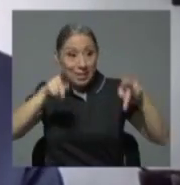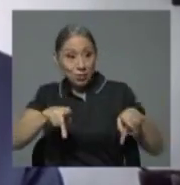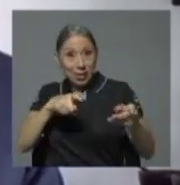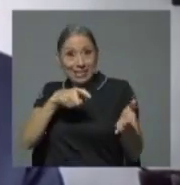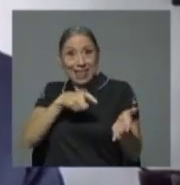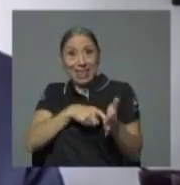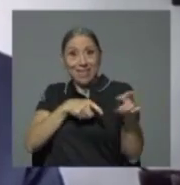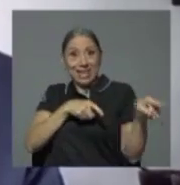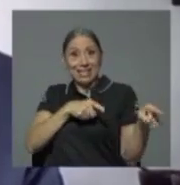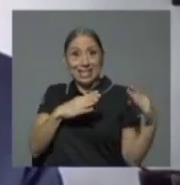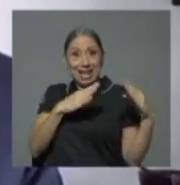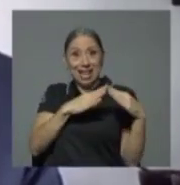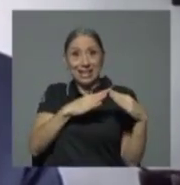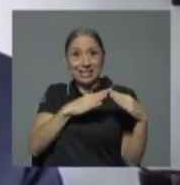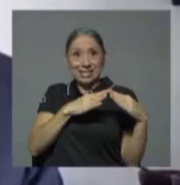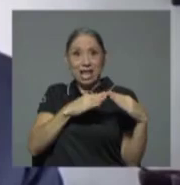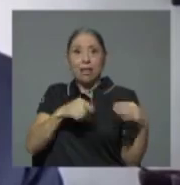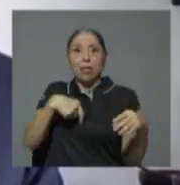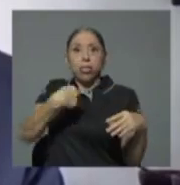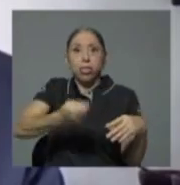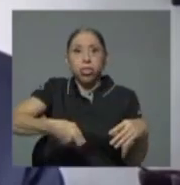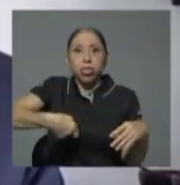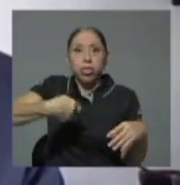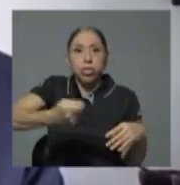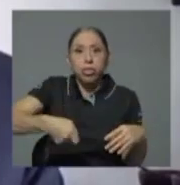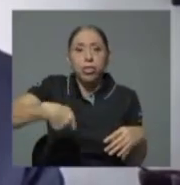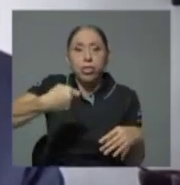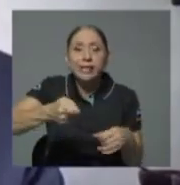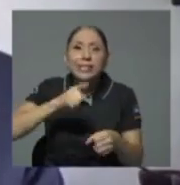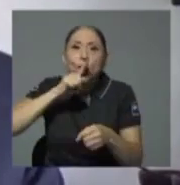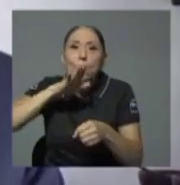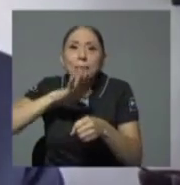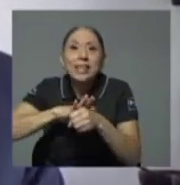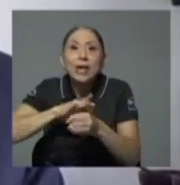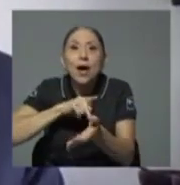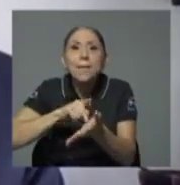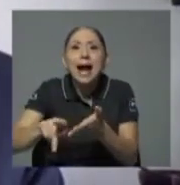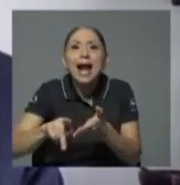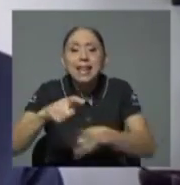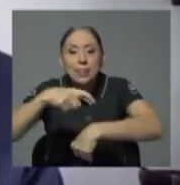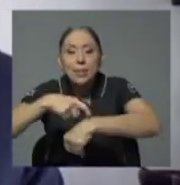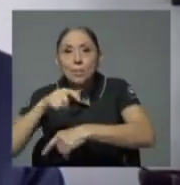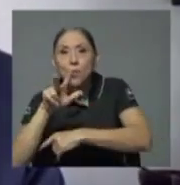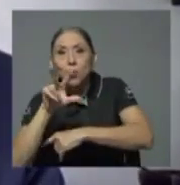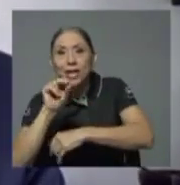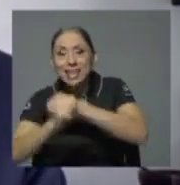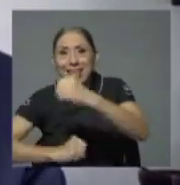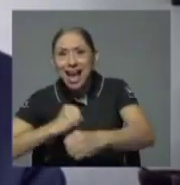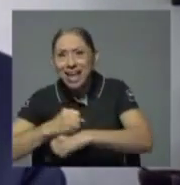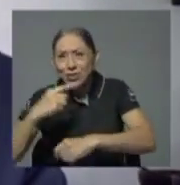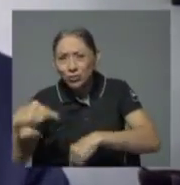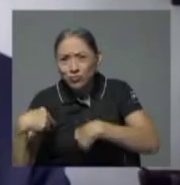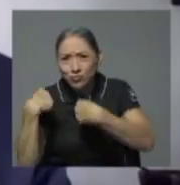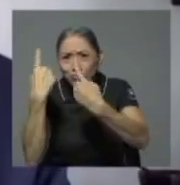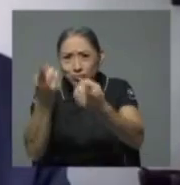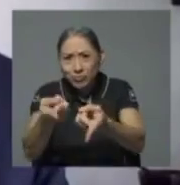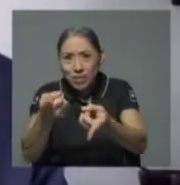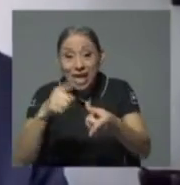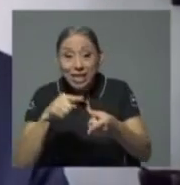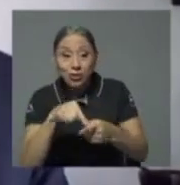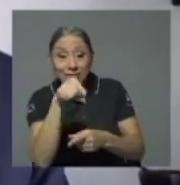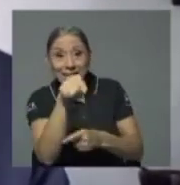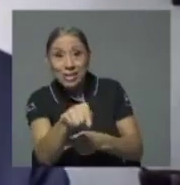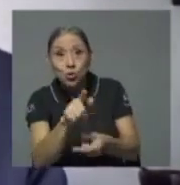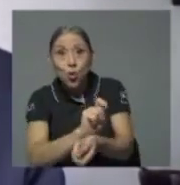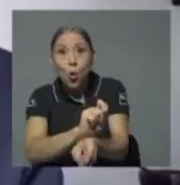pagar por 30 años, 40 años, es decir, convertir eso en un bono, traérselo a valor